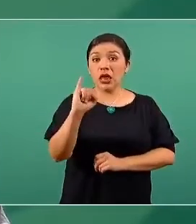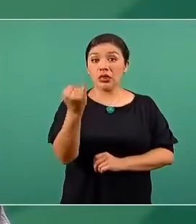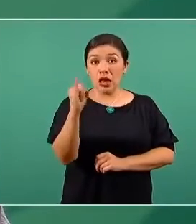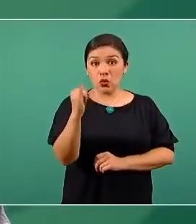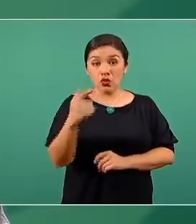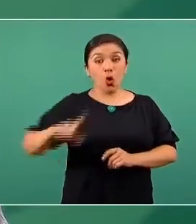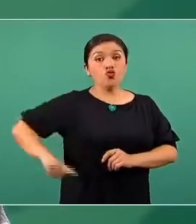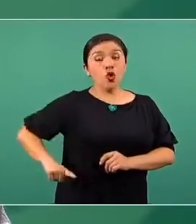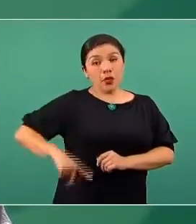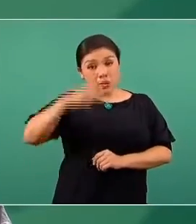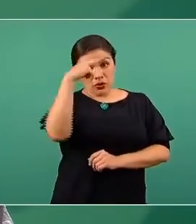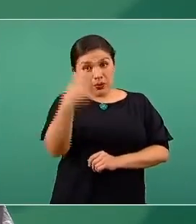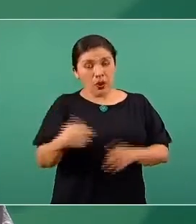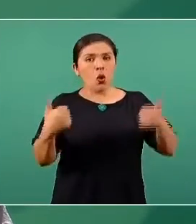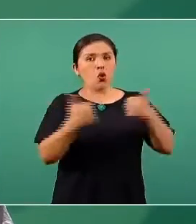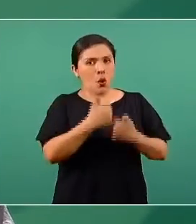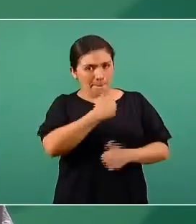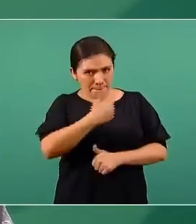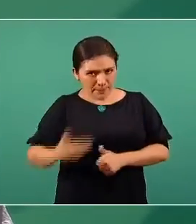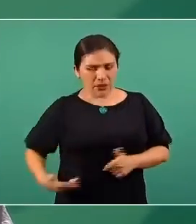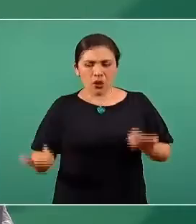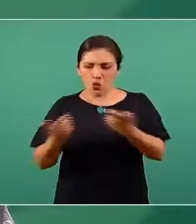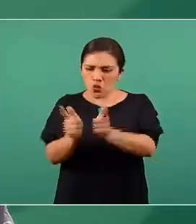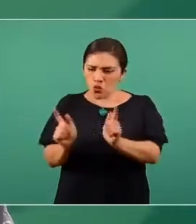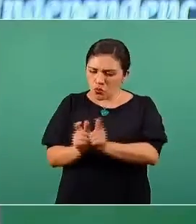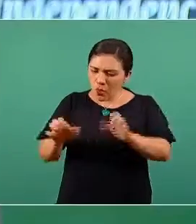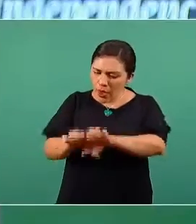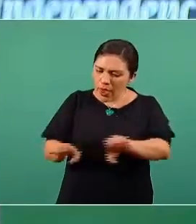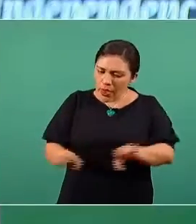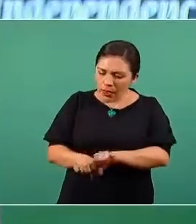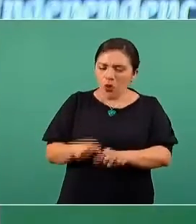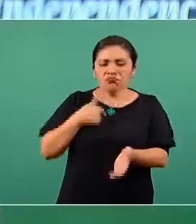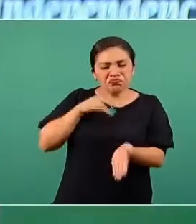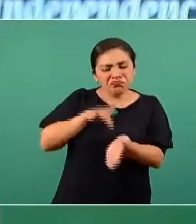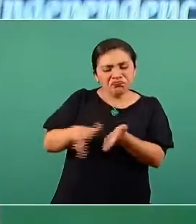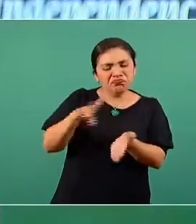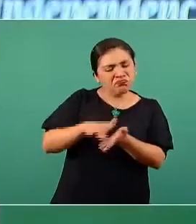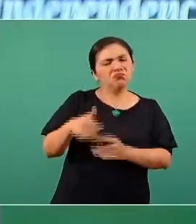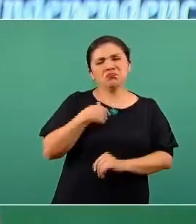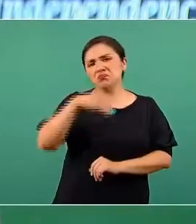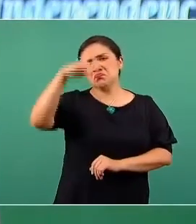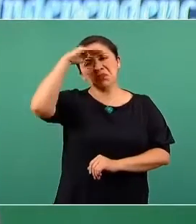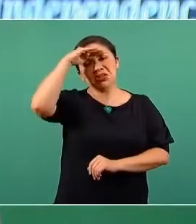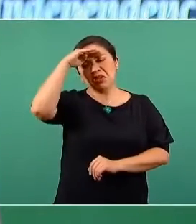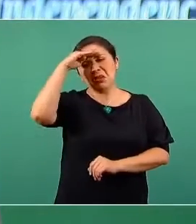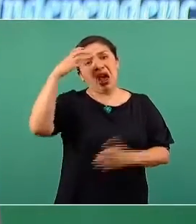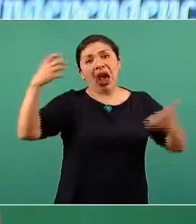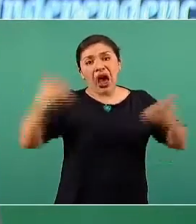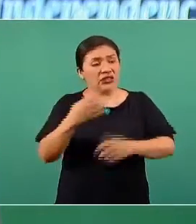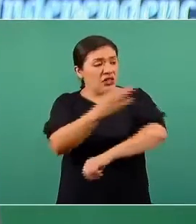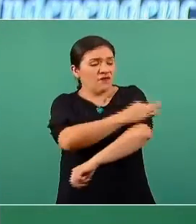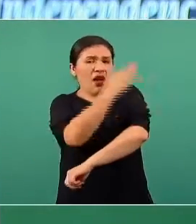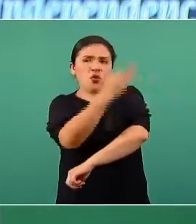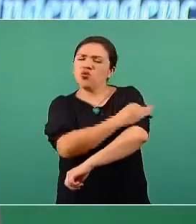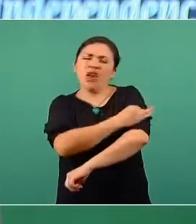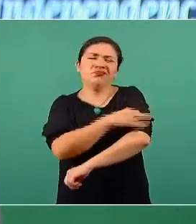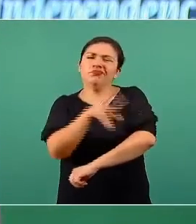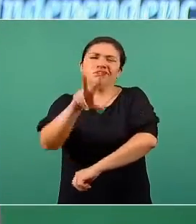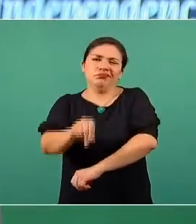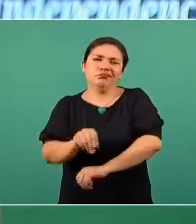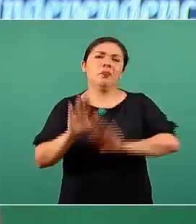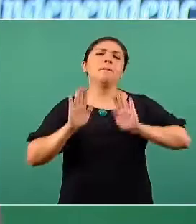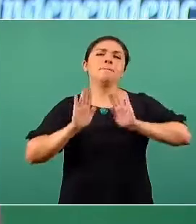el Gobierno de México, el presidente, su gabinete apoyándolo, decidimos no conducir la vacunación, no porque esto